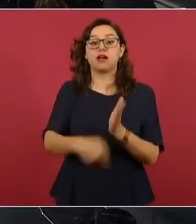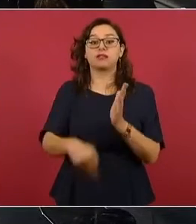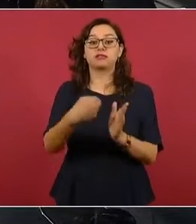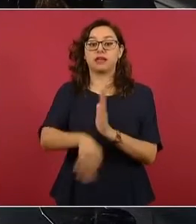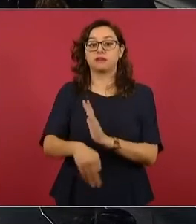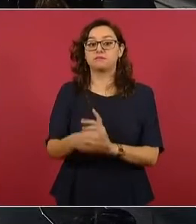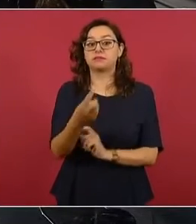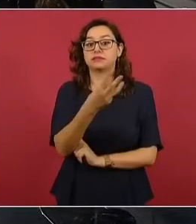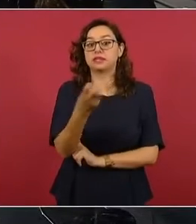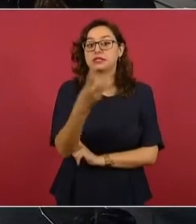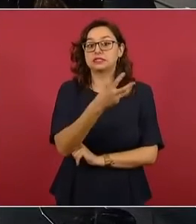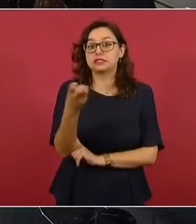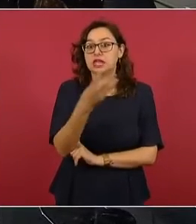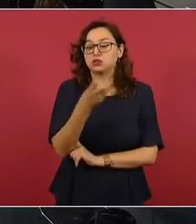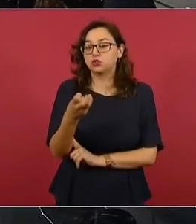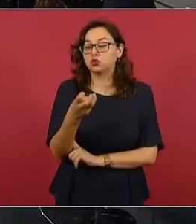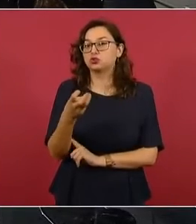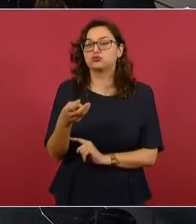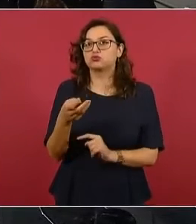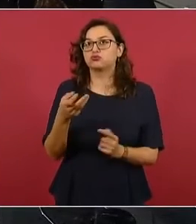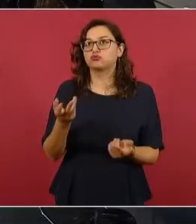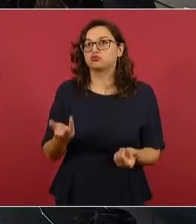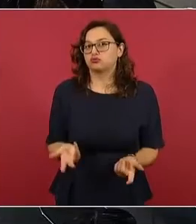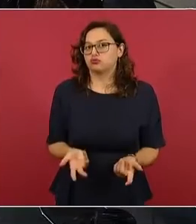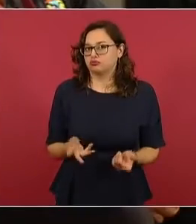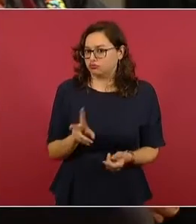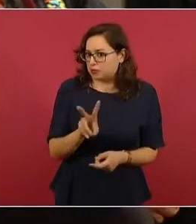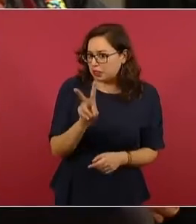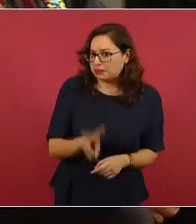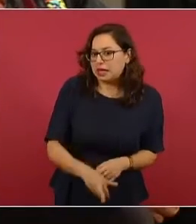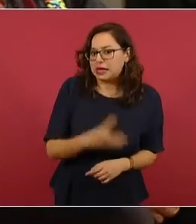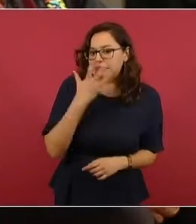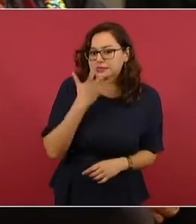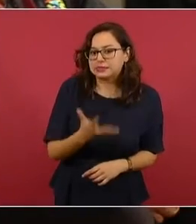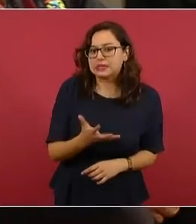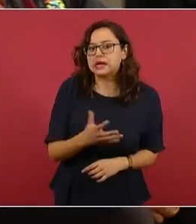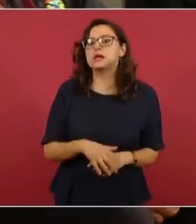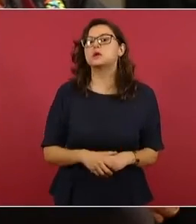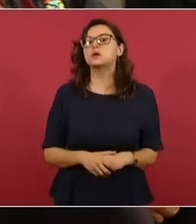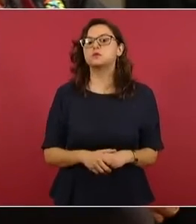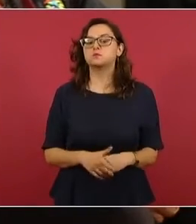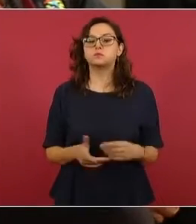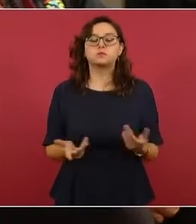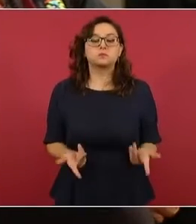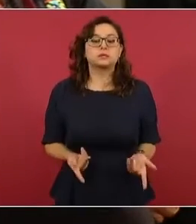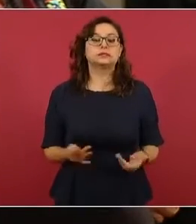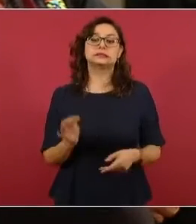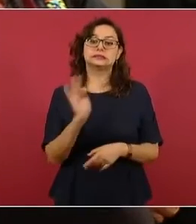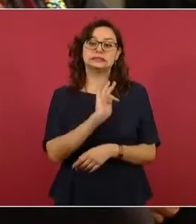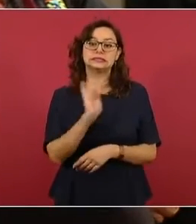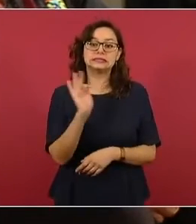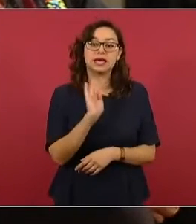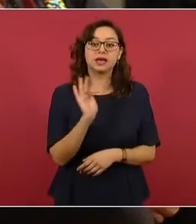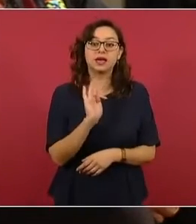aeropuerto. Preguntarle si es que se contempla, en dado caso de que no se resuelva el tema aéreo, tener controladores de la